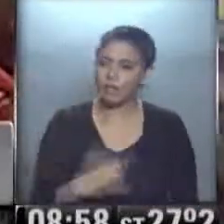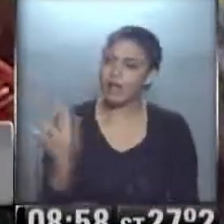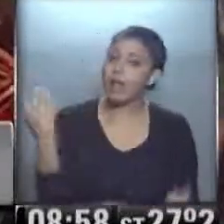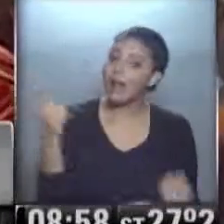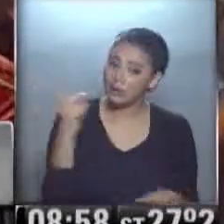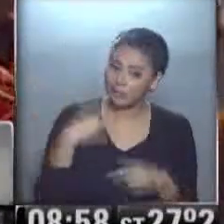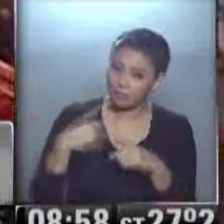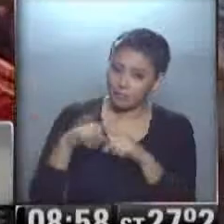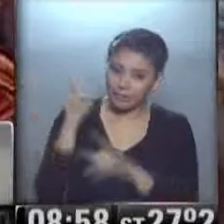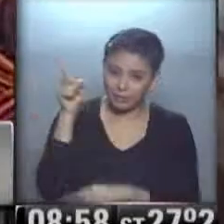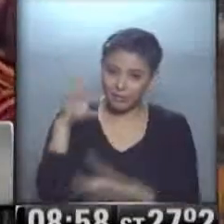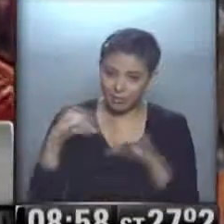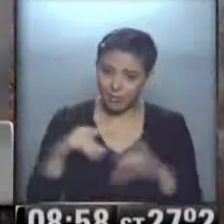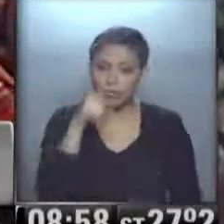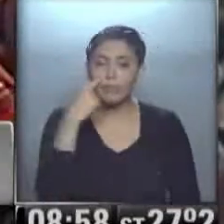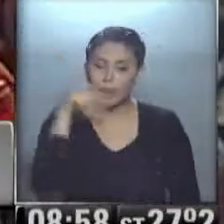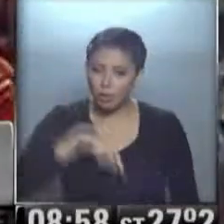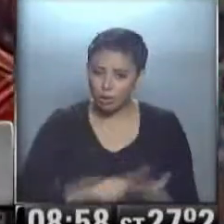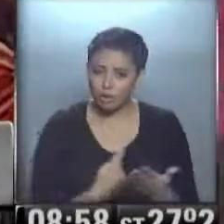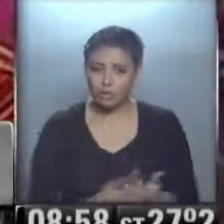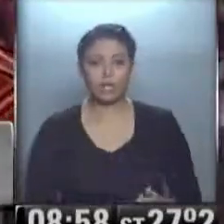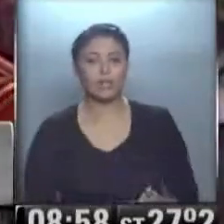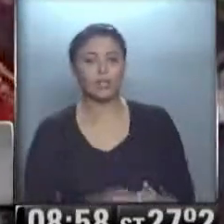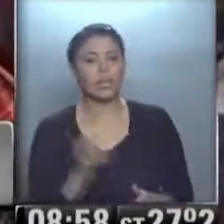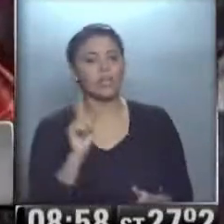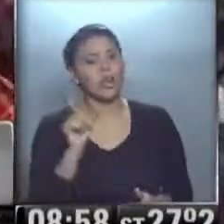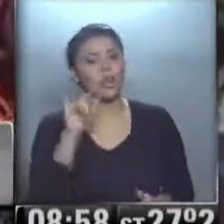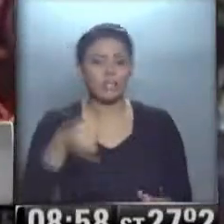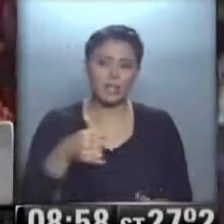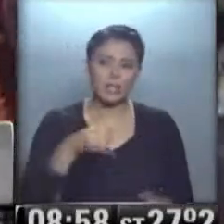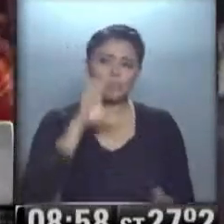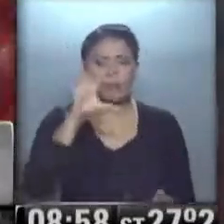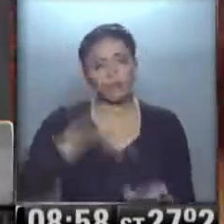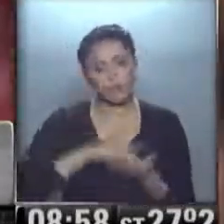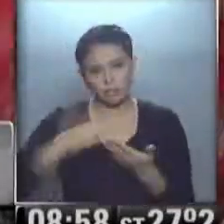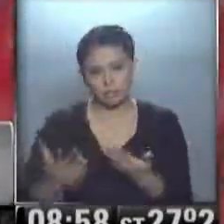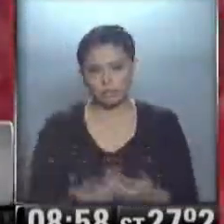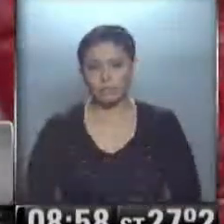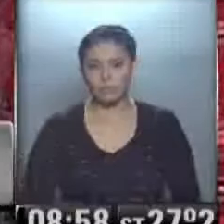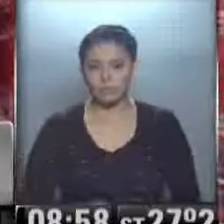pasa una vida de allí usted vive acá en buenos aires en provincia